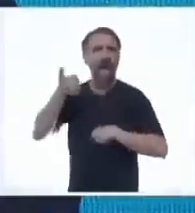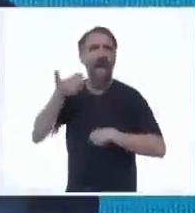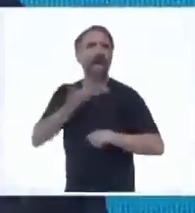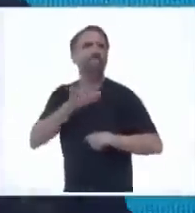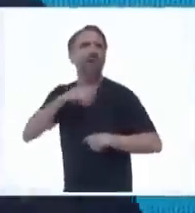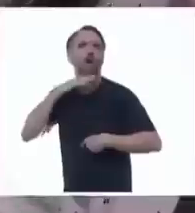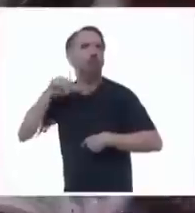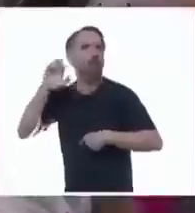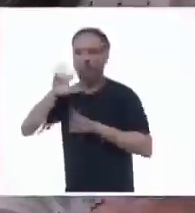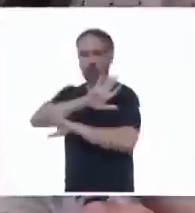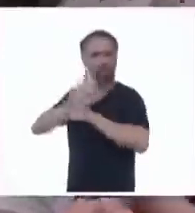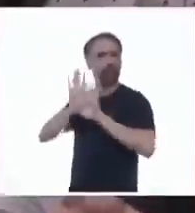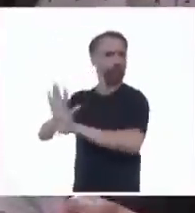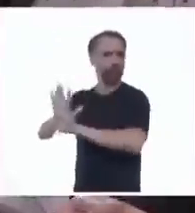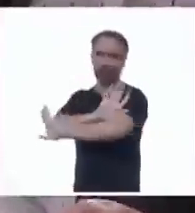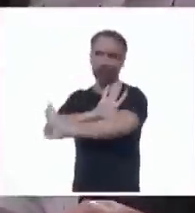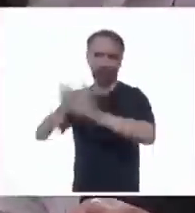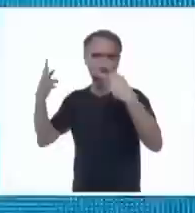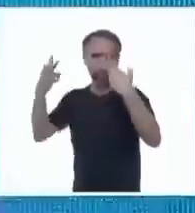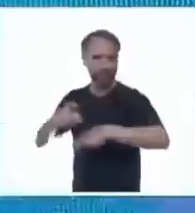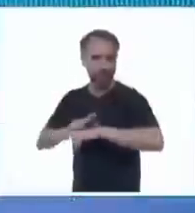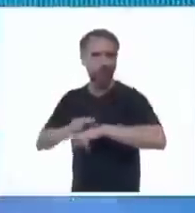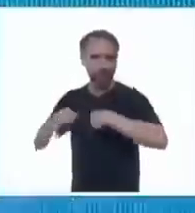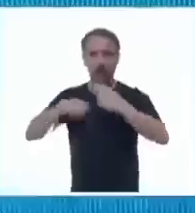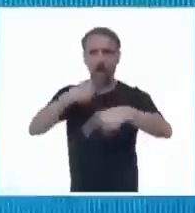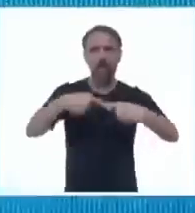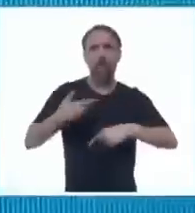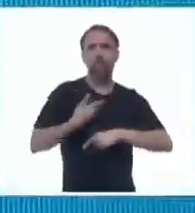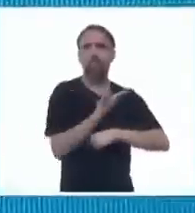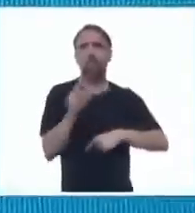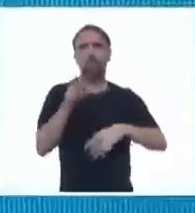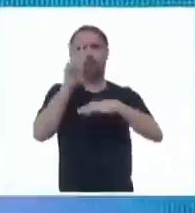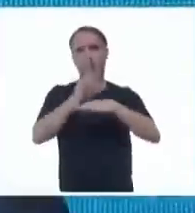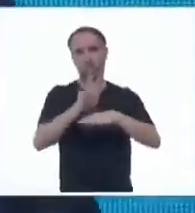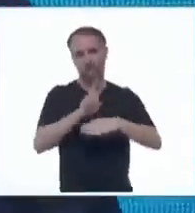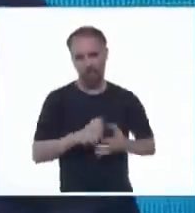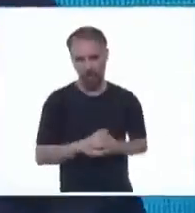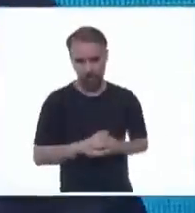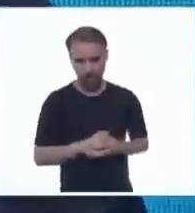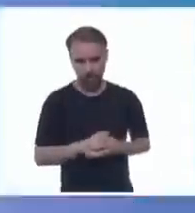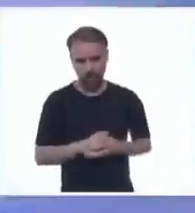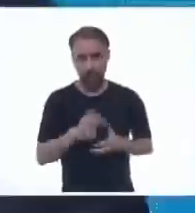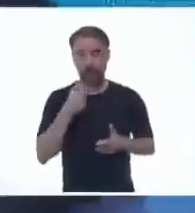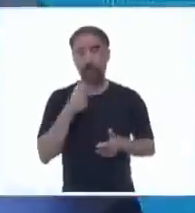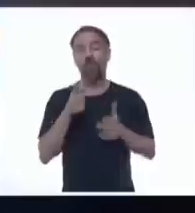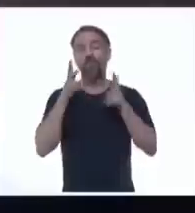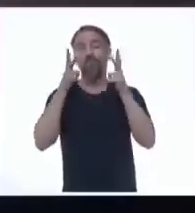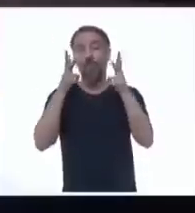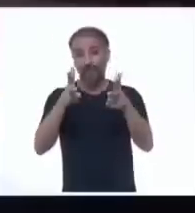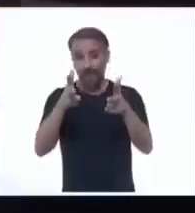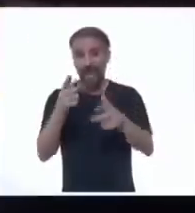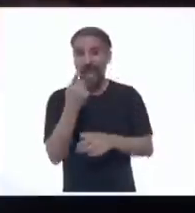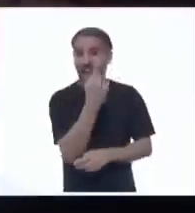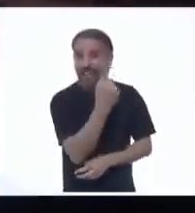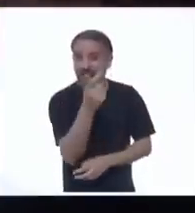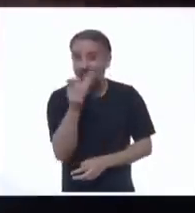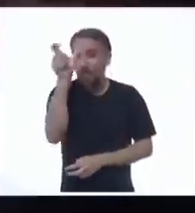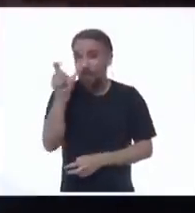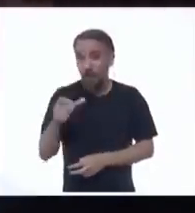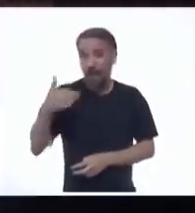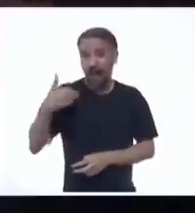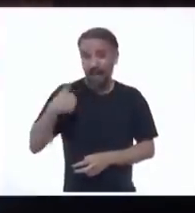y consolidar el sistema público de cuidado. Decirle a cada argentino y